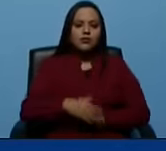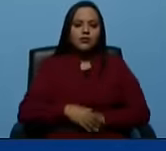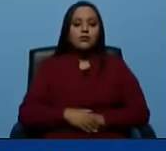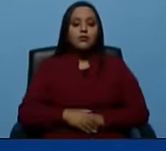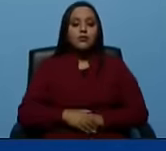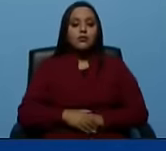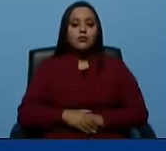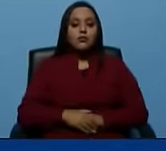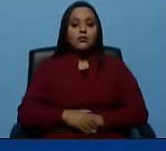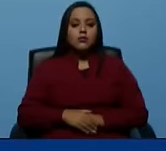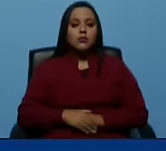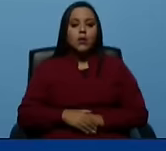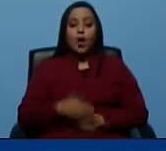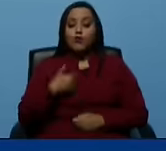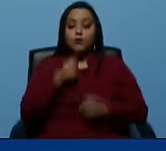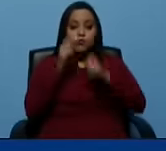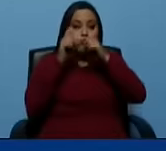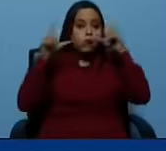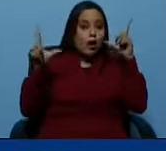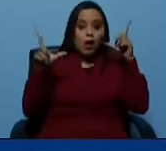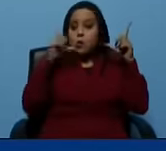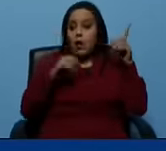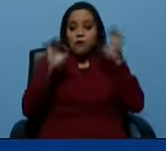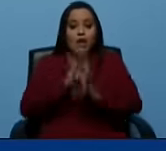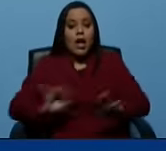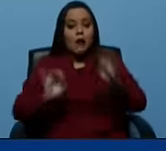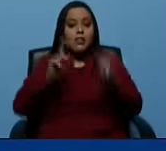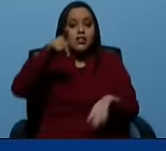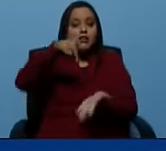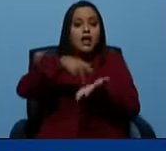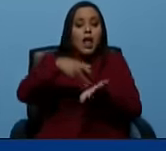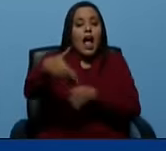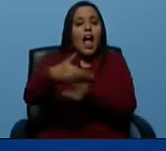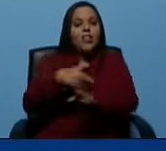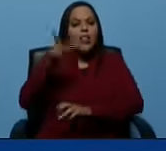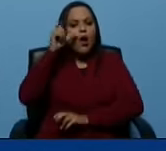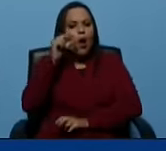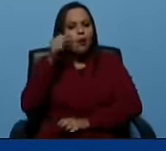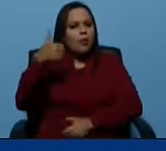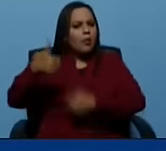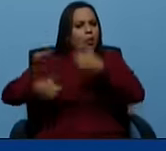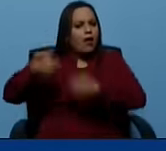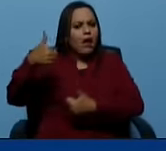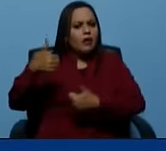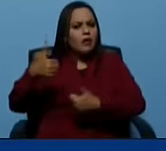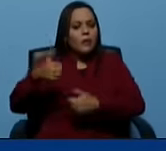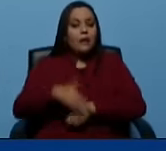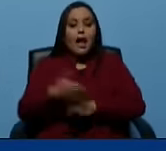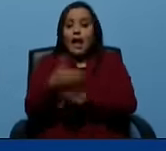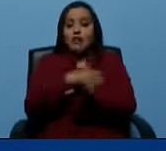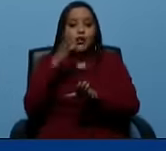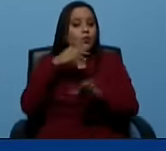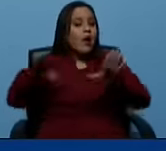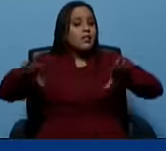Es escandalosa la ausencia de un candidato que ya desconoció al CNE